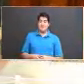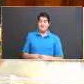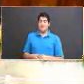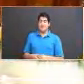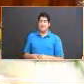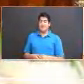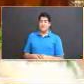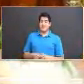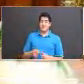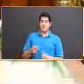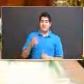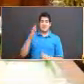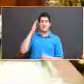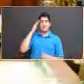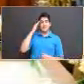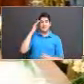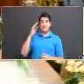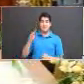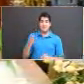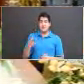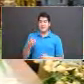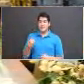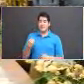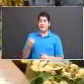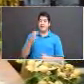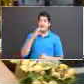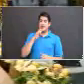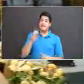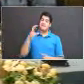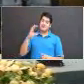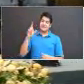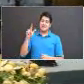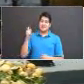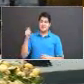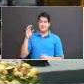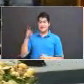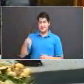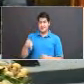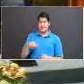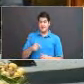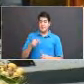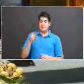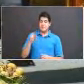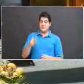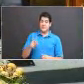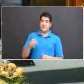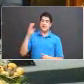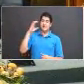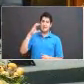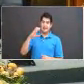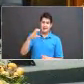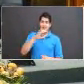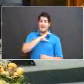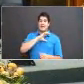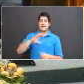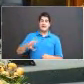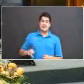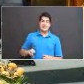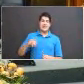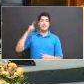¿Sabe qué es clap, ah? Clap son las iniciales de cristiano, loco, aleluya,